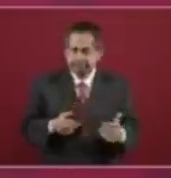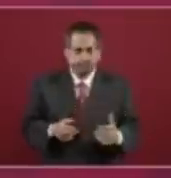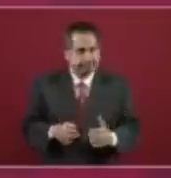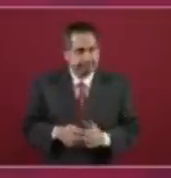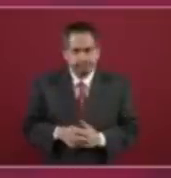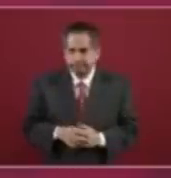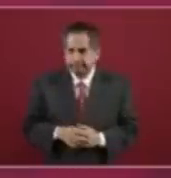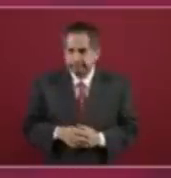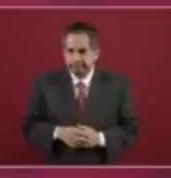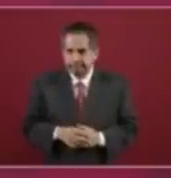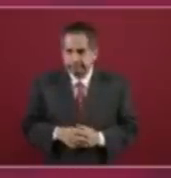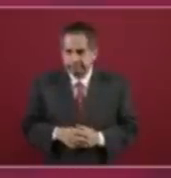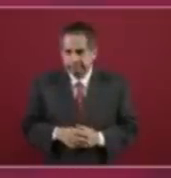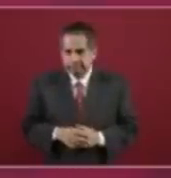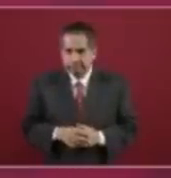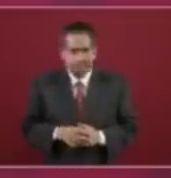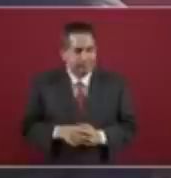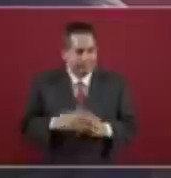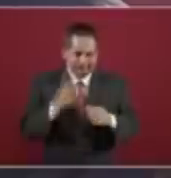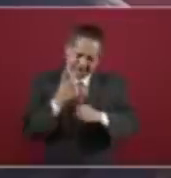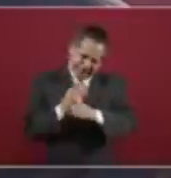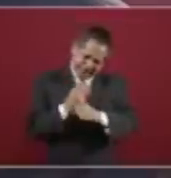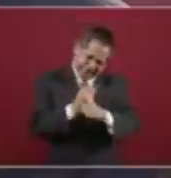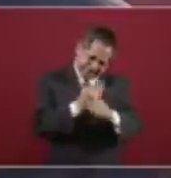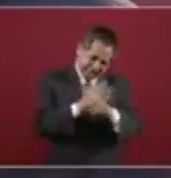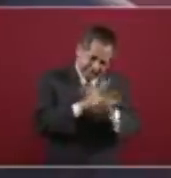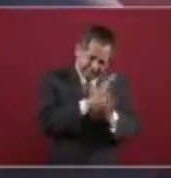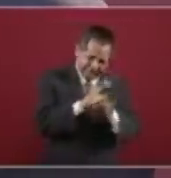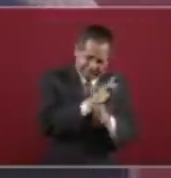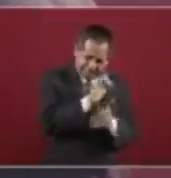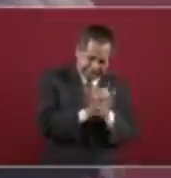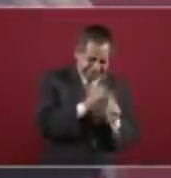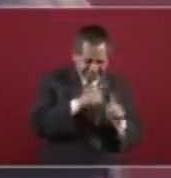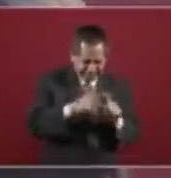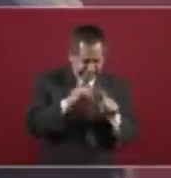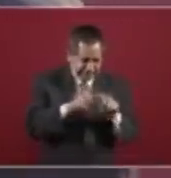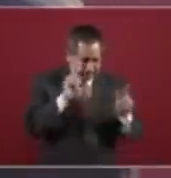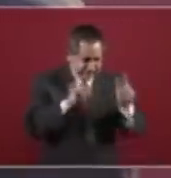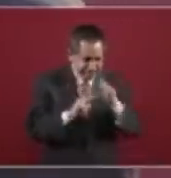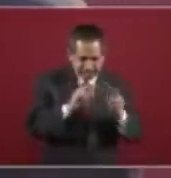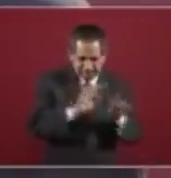O sea, toda la modificación al marco legal. Hasta se puede